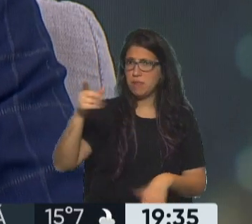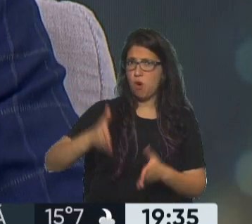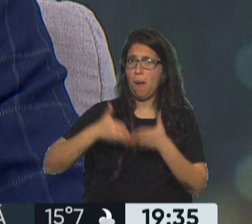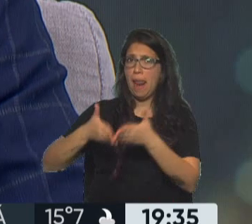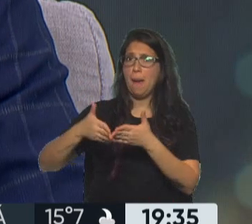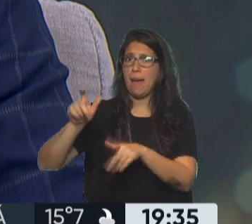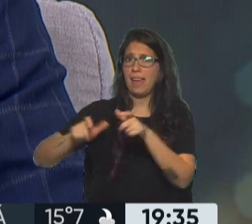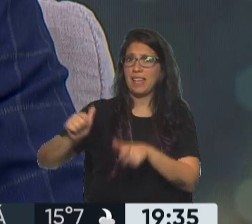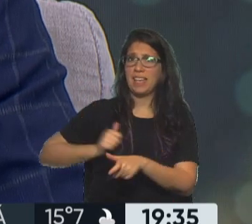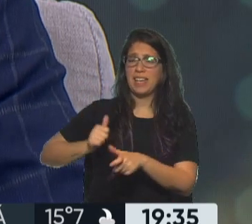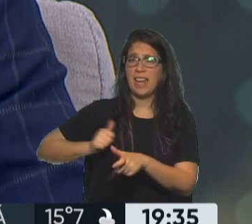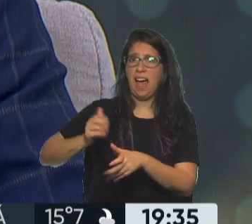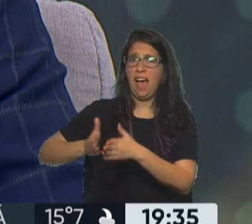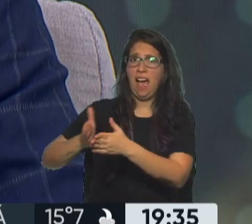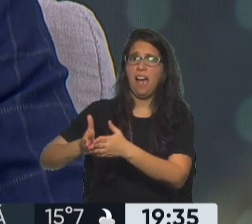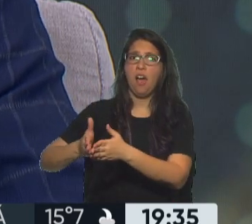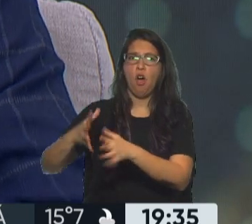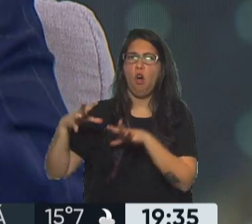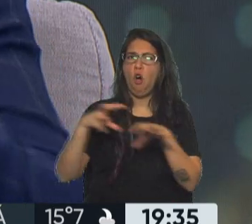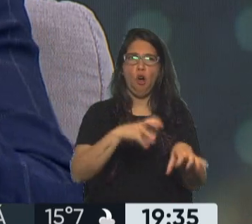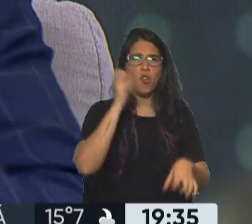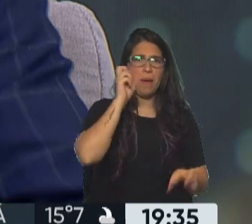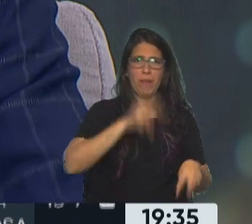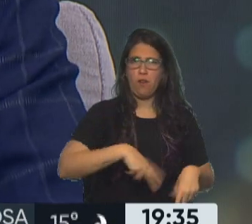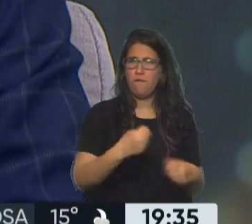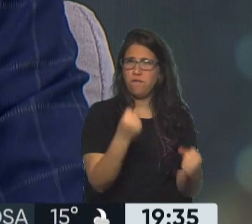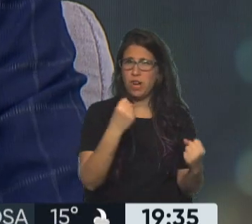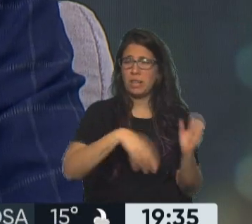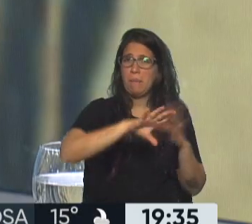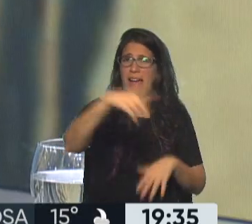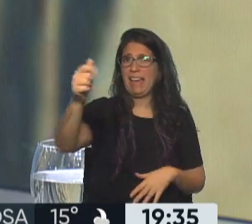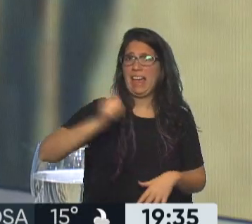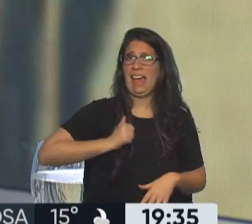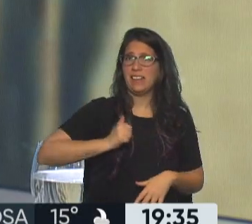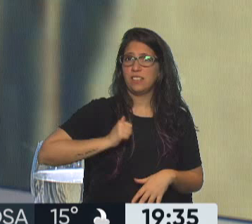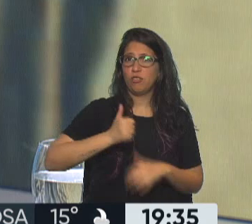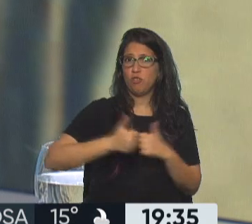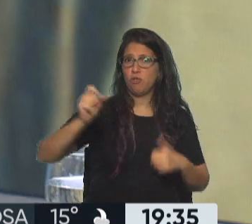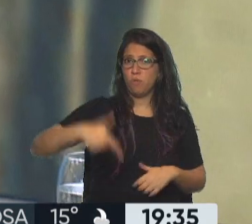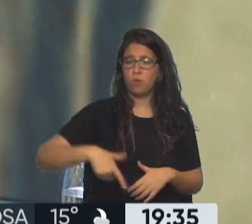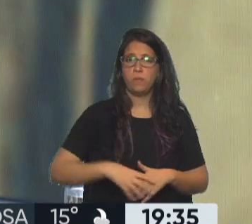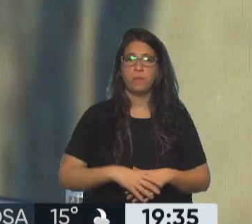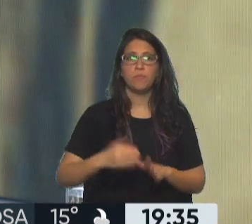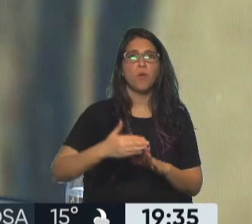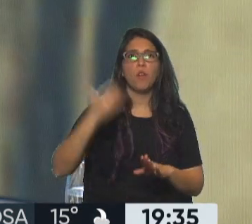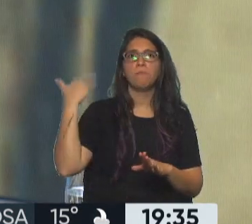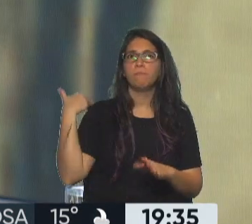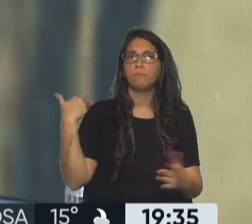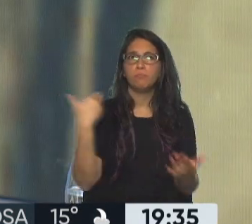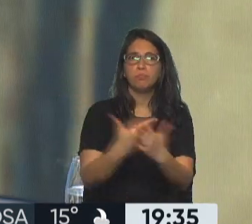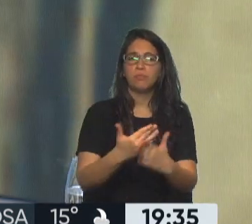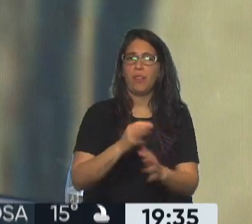mucho más que el ejército, ¿no? Pero la Marina fue la estos propulsora. 40 años de democracia, de atrás para adelante, digo, de adelante para